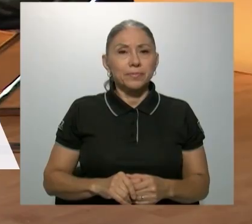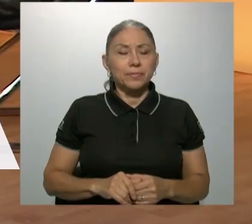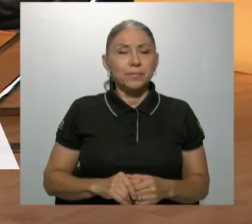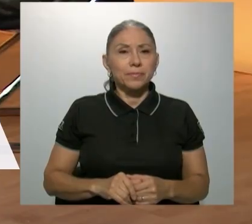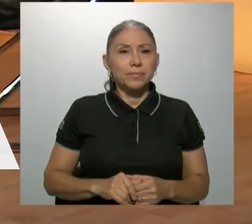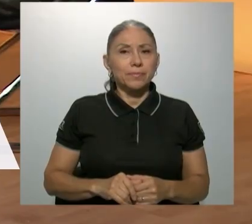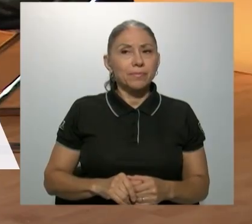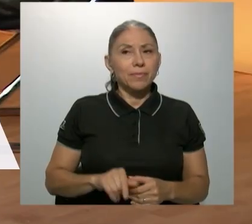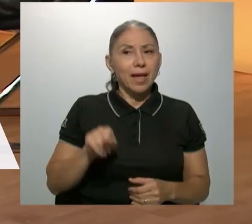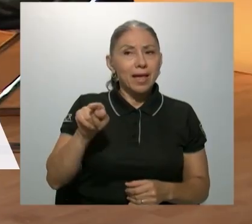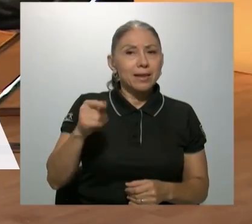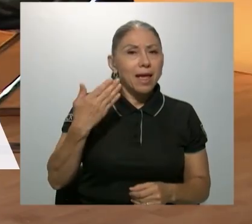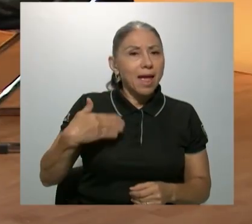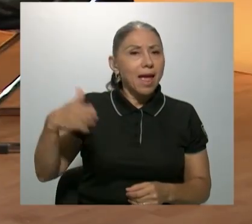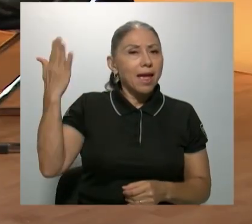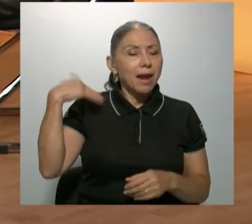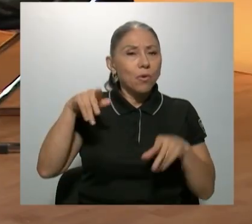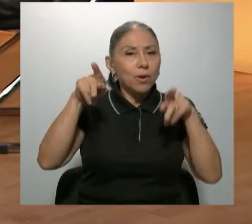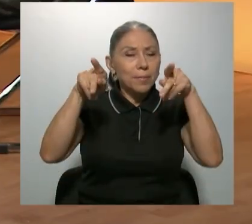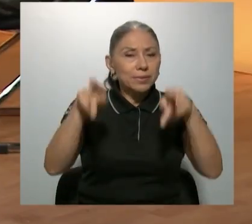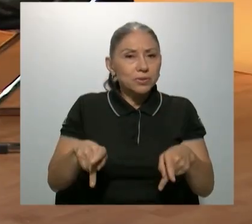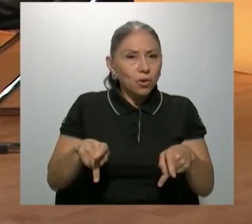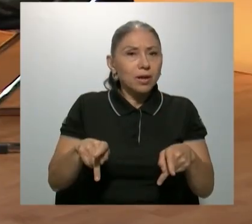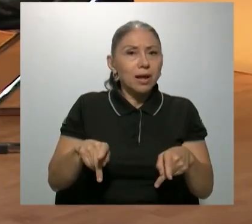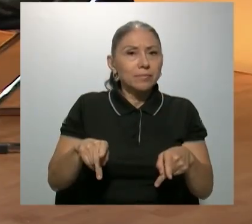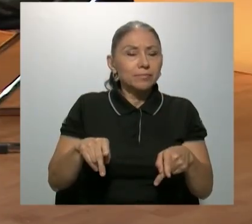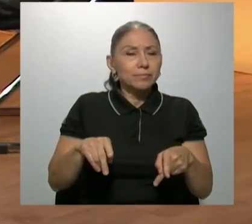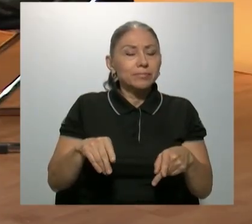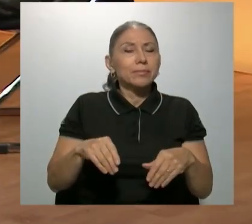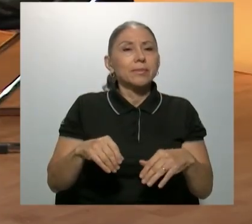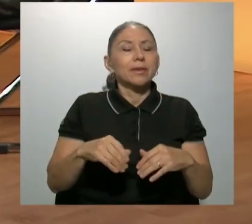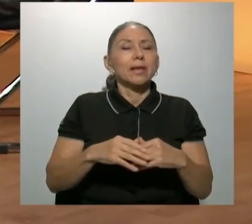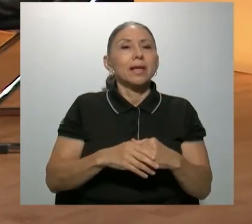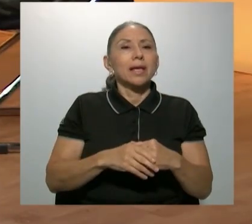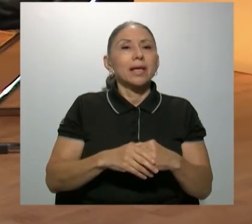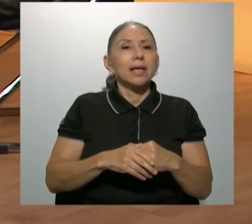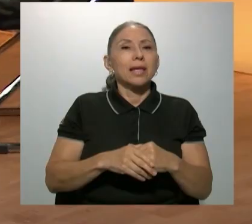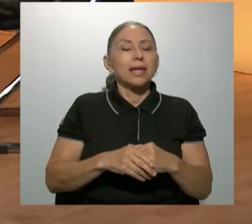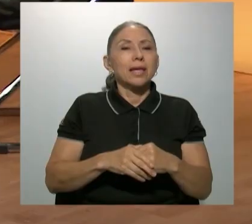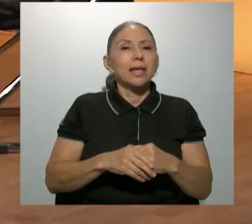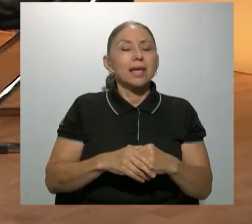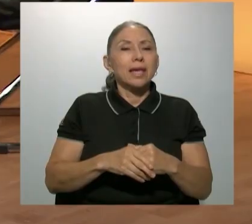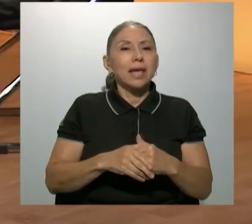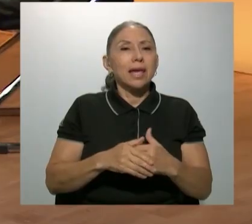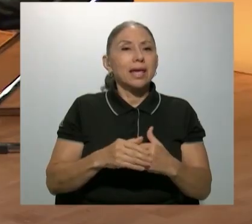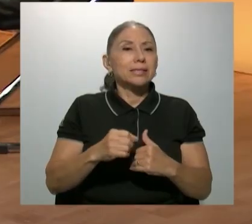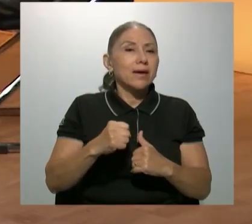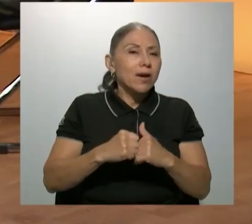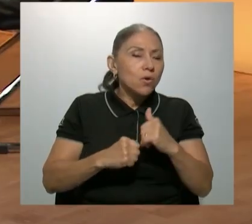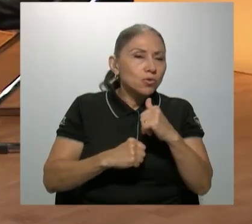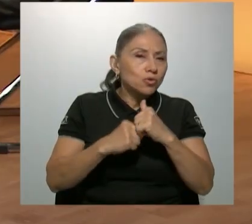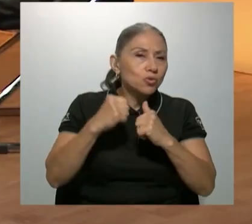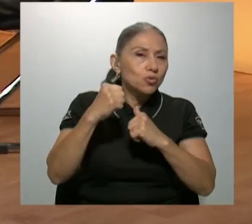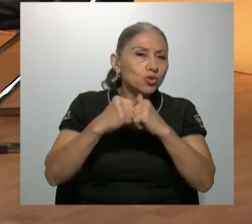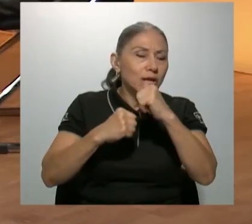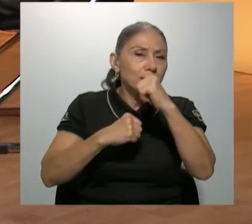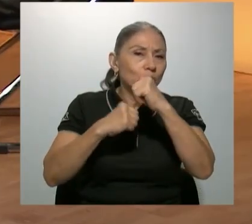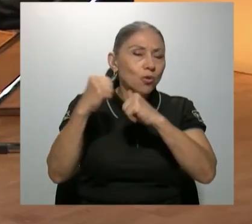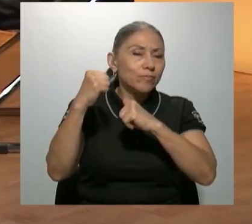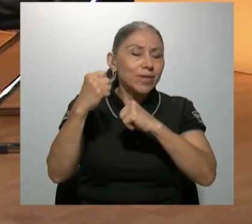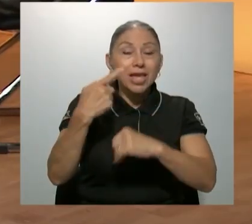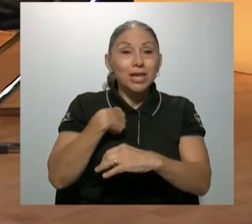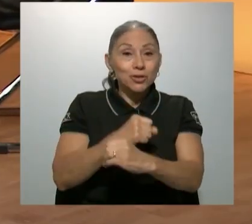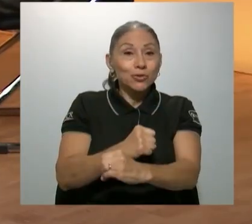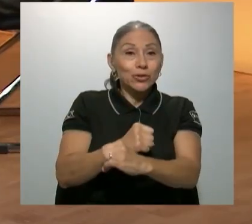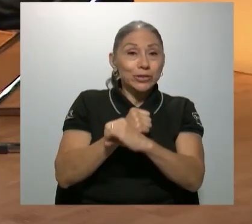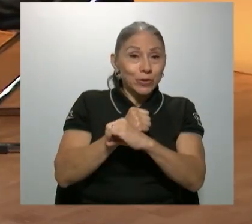Era alguien que estaba construyendo y estaba, y de alguna manera estoy seguro que lo que llevaba,